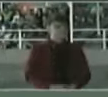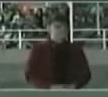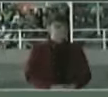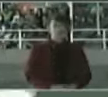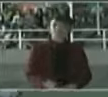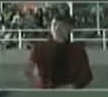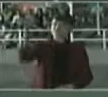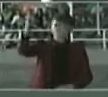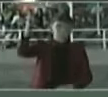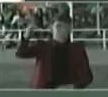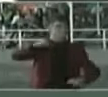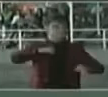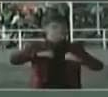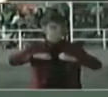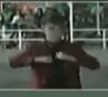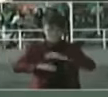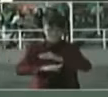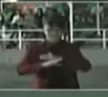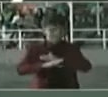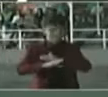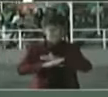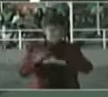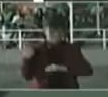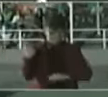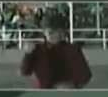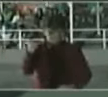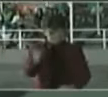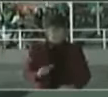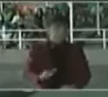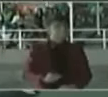Dios sigue haciendo historia.